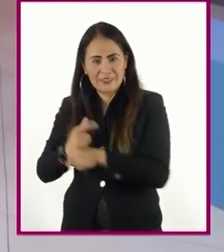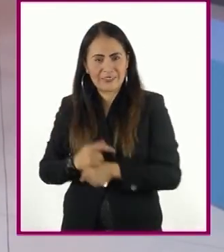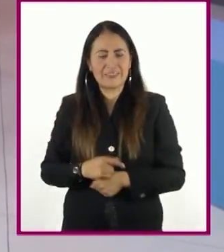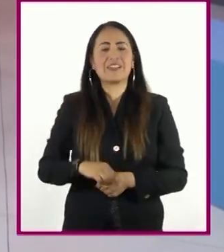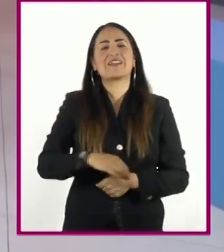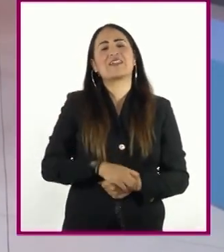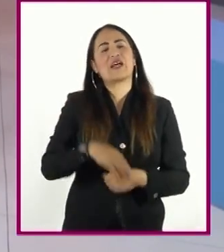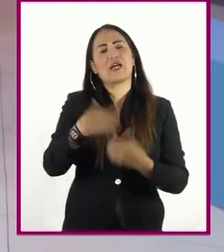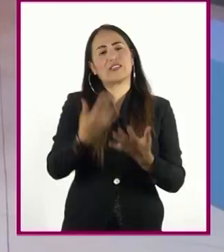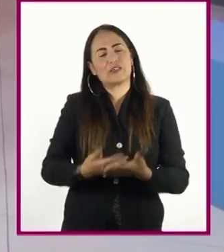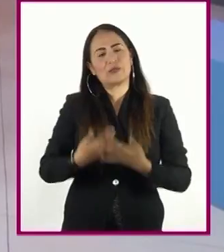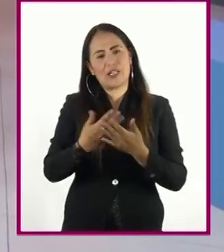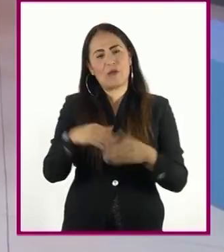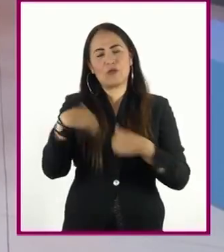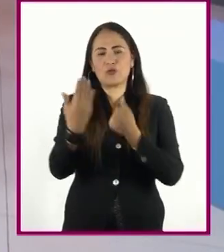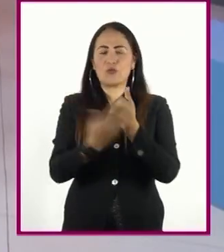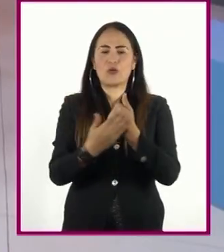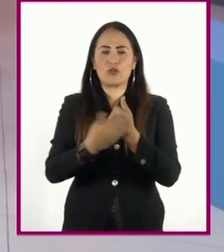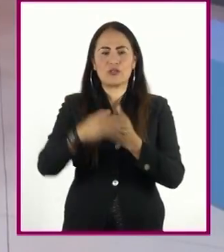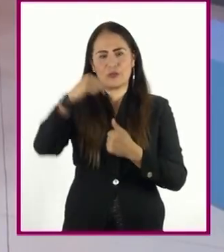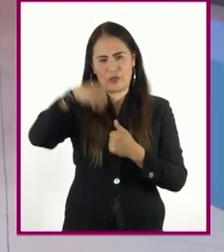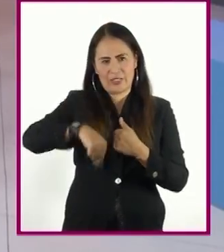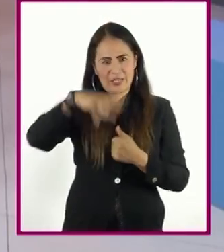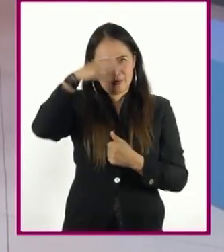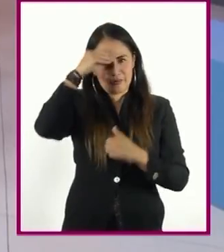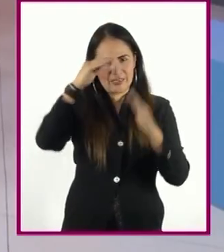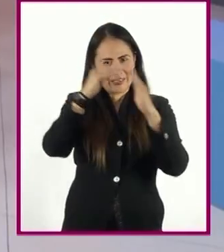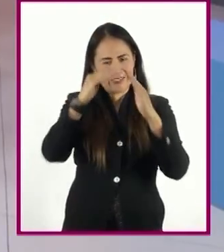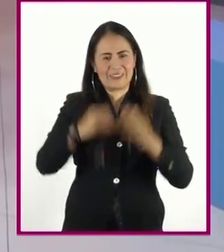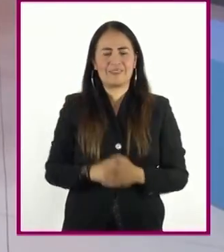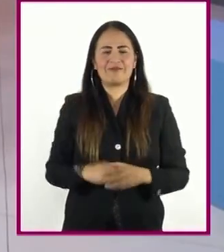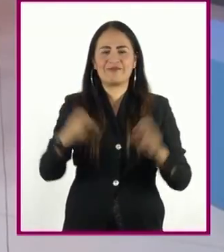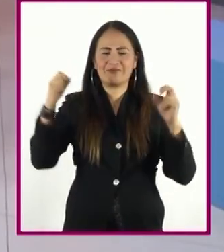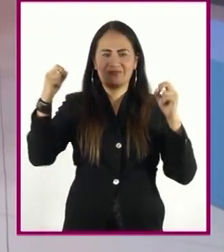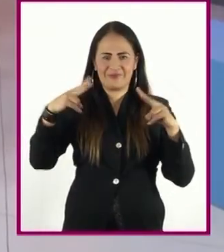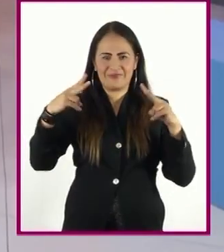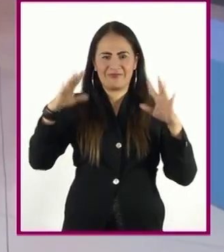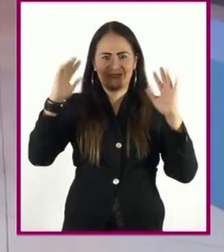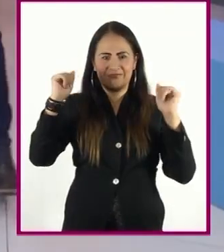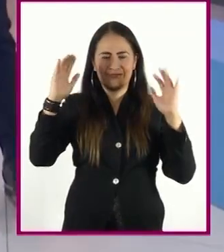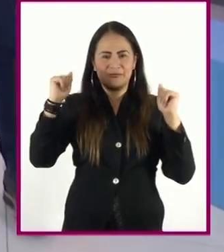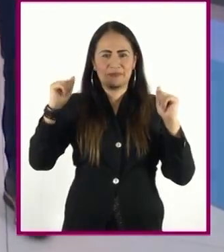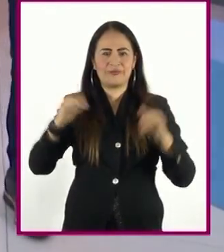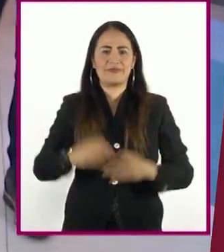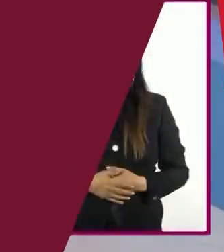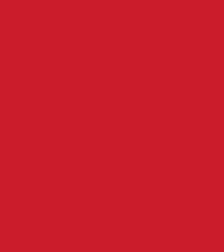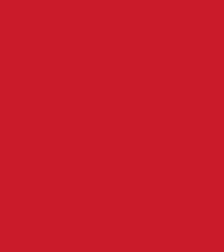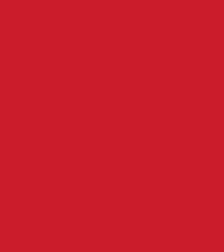así que los esperamos en la próxima emisión de Aprende en Casa. Hasta la próxima.